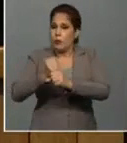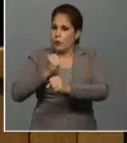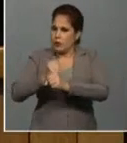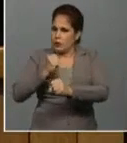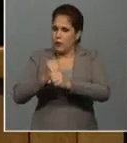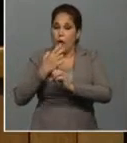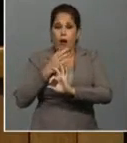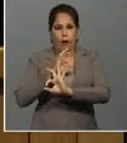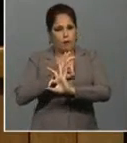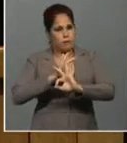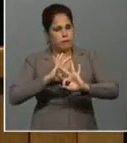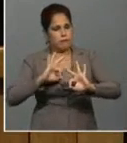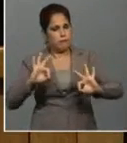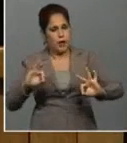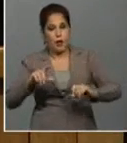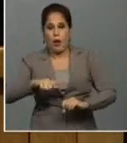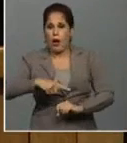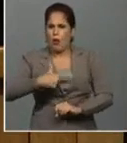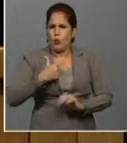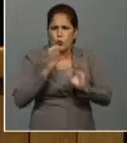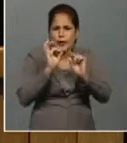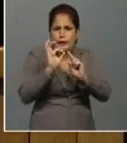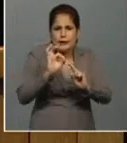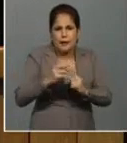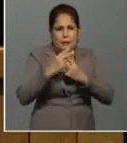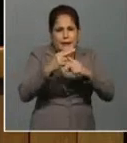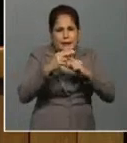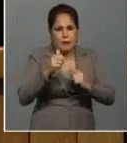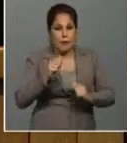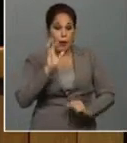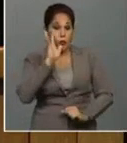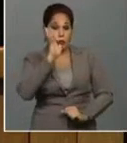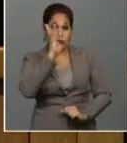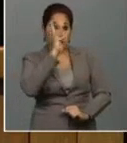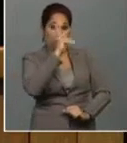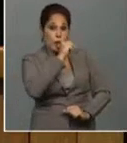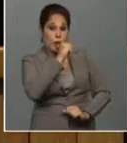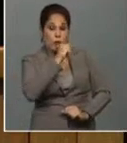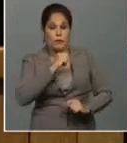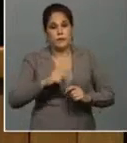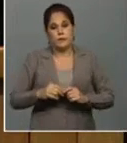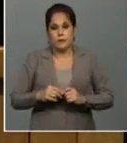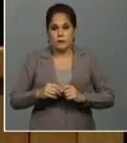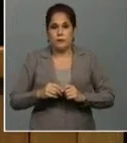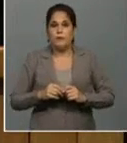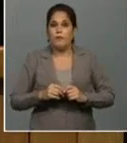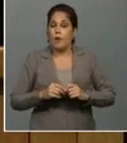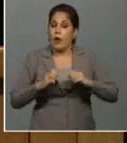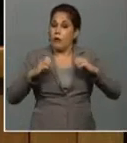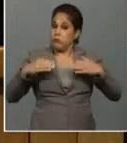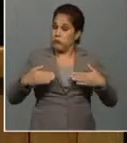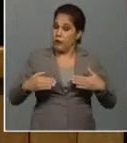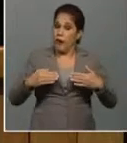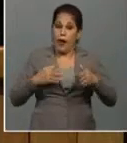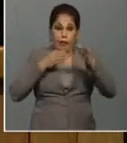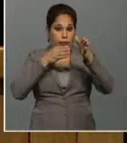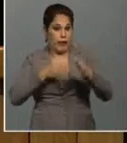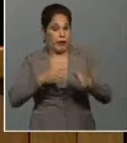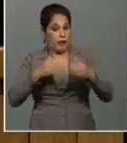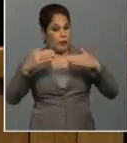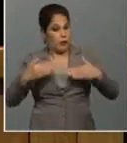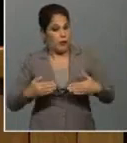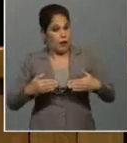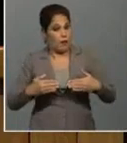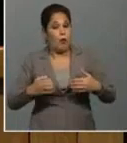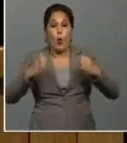la calidad la cultura del detalle la belleza la virtud la honra la dignidad y